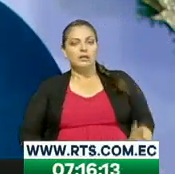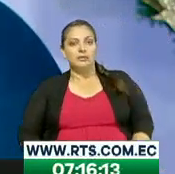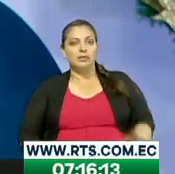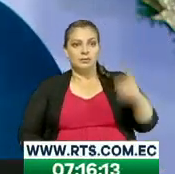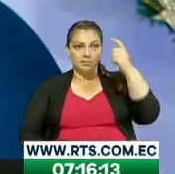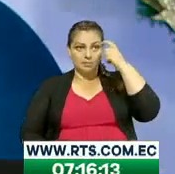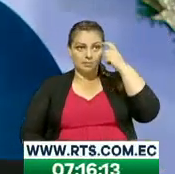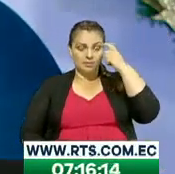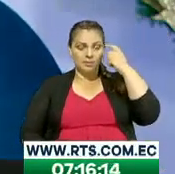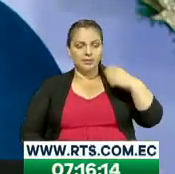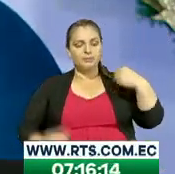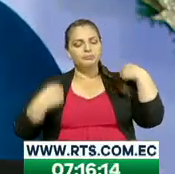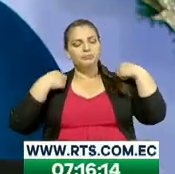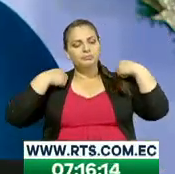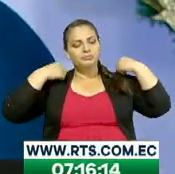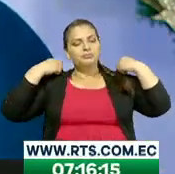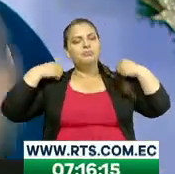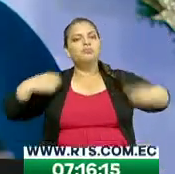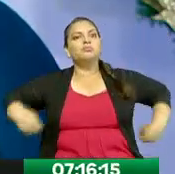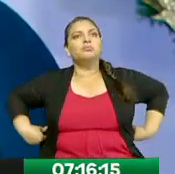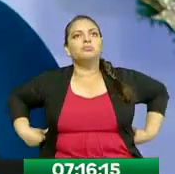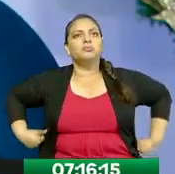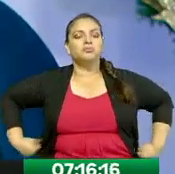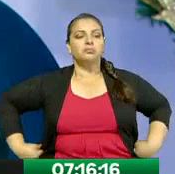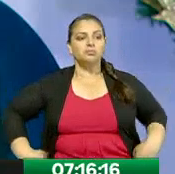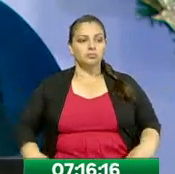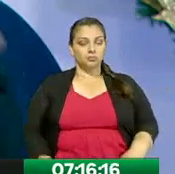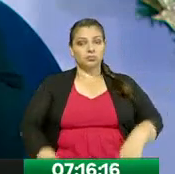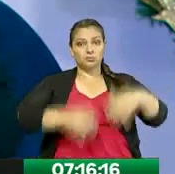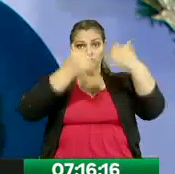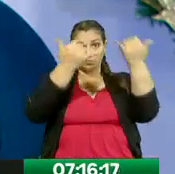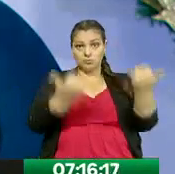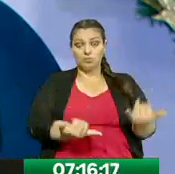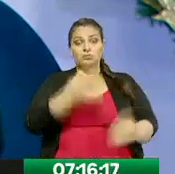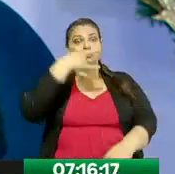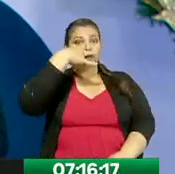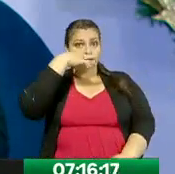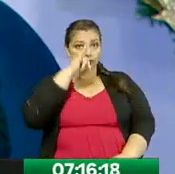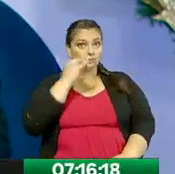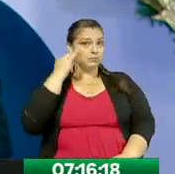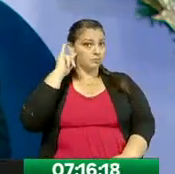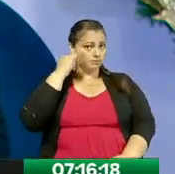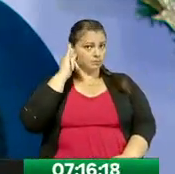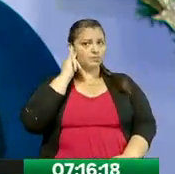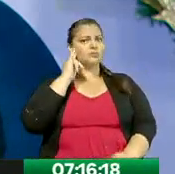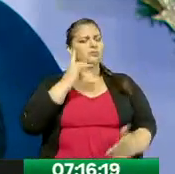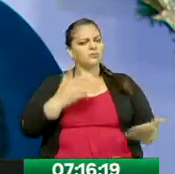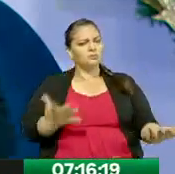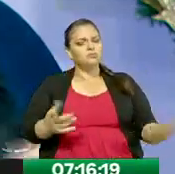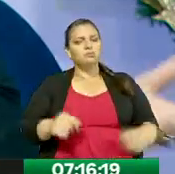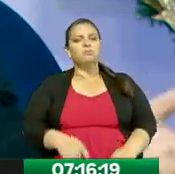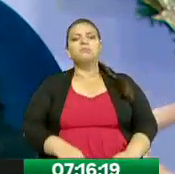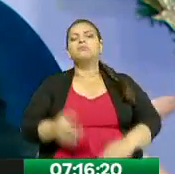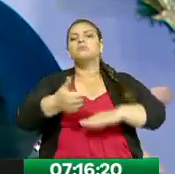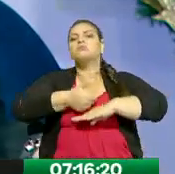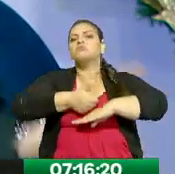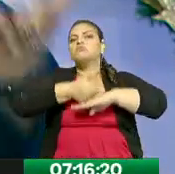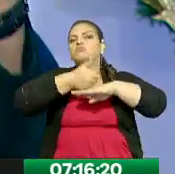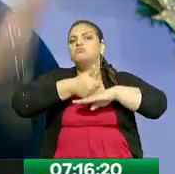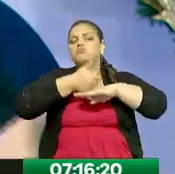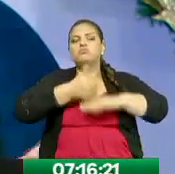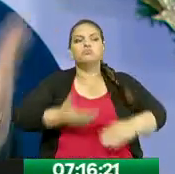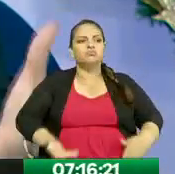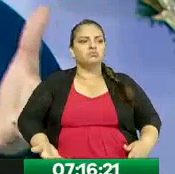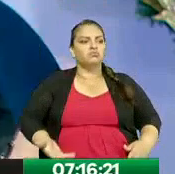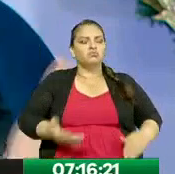muy importante decir es que hoy los niños tienen una posibilidad que nosotros no teníamos con mi esposo. ¿Cuál es esa? La posibilidad de que, por ejemplo,